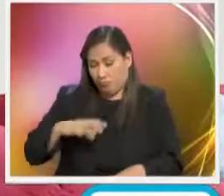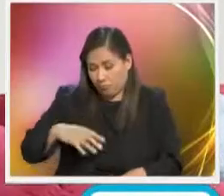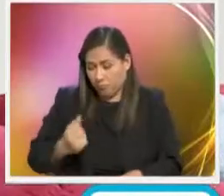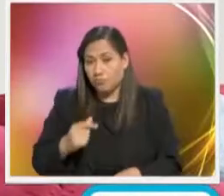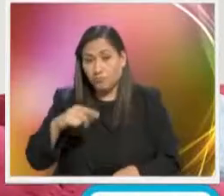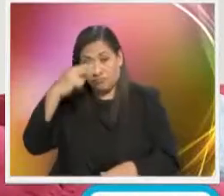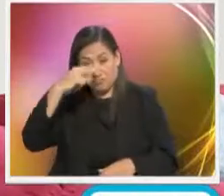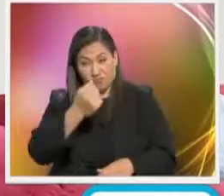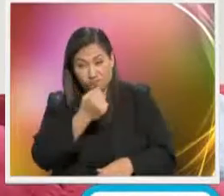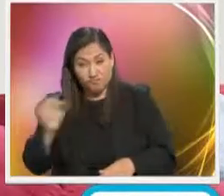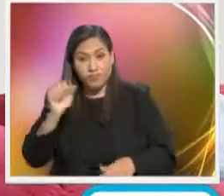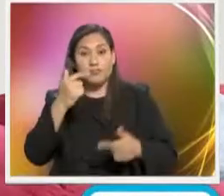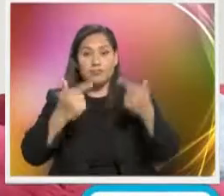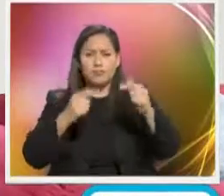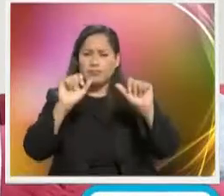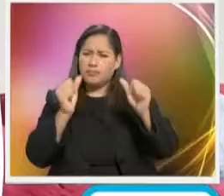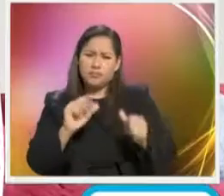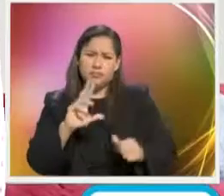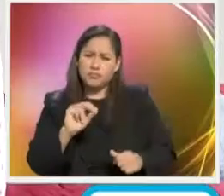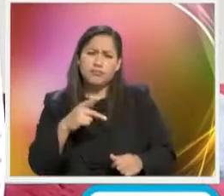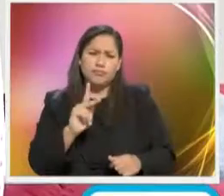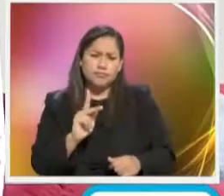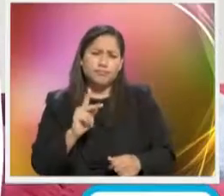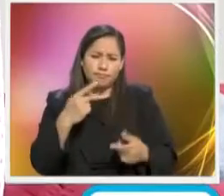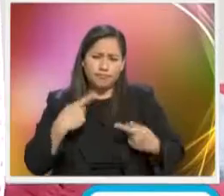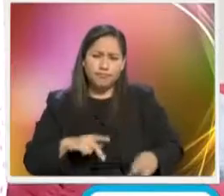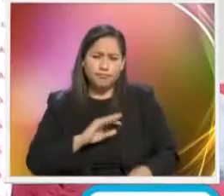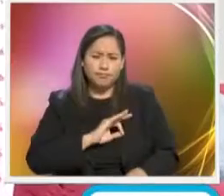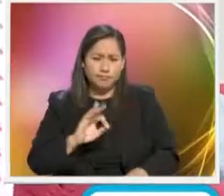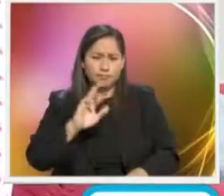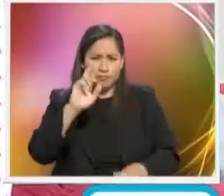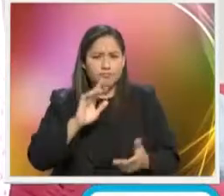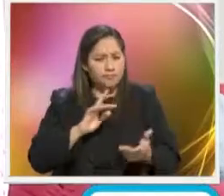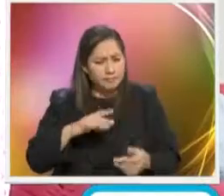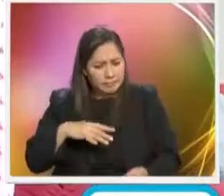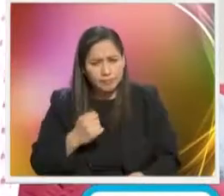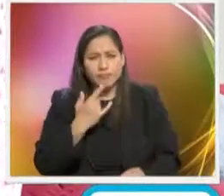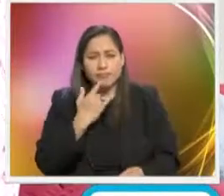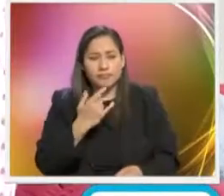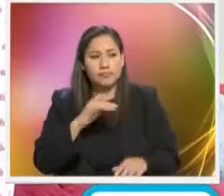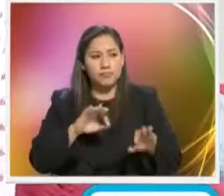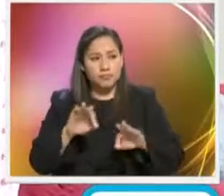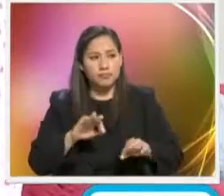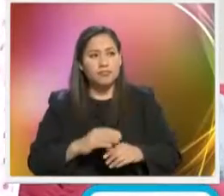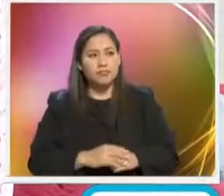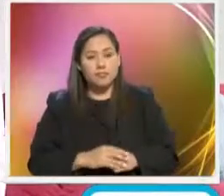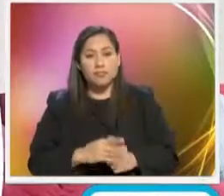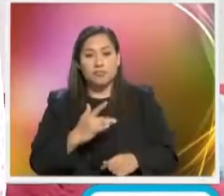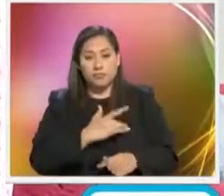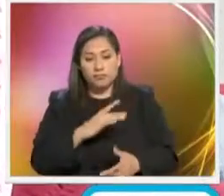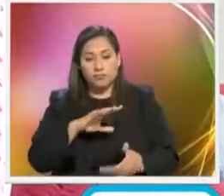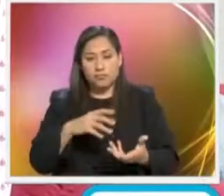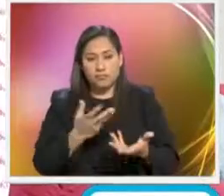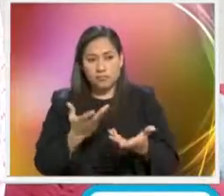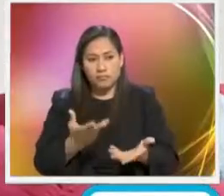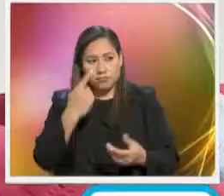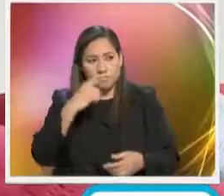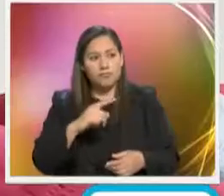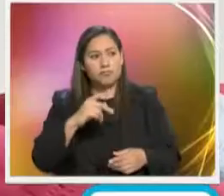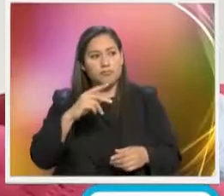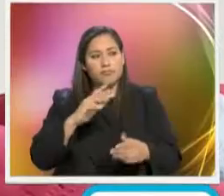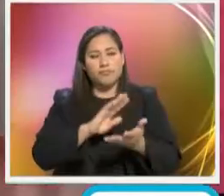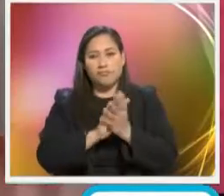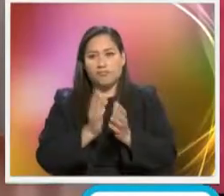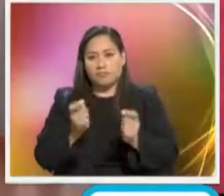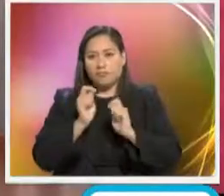en gimnasia artística, pero ahí está esa gente que pone toda su dedicación y su empeño y su corazón para representar a nuestro